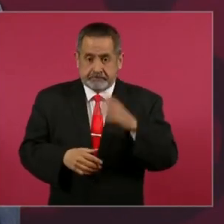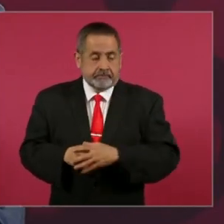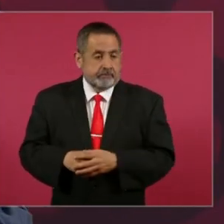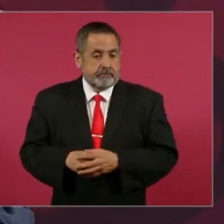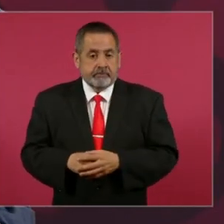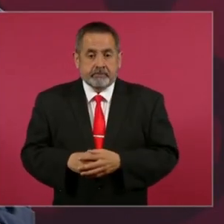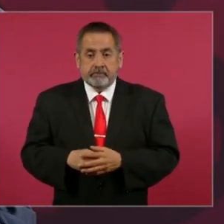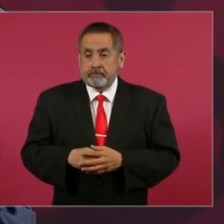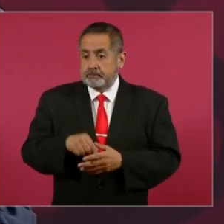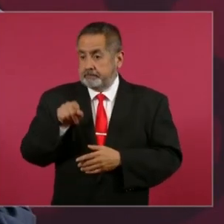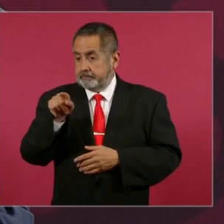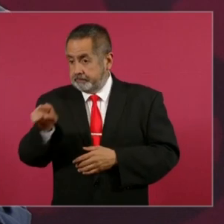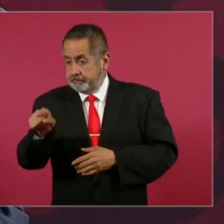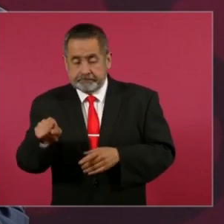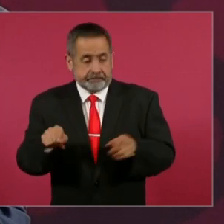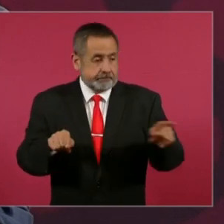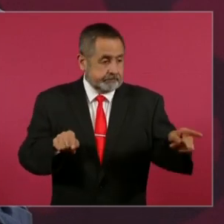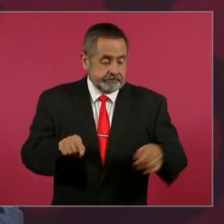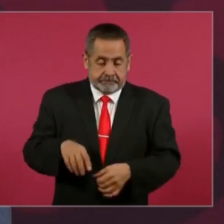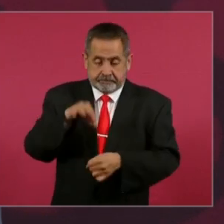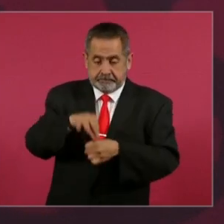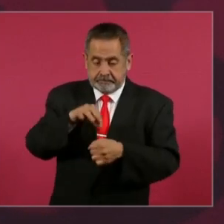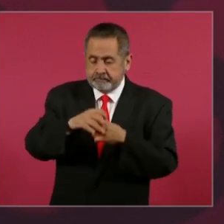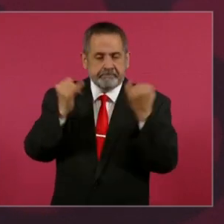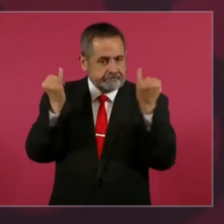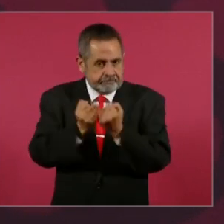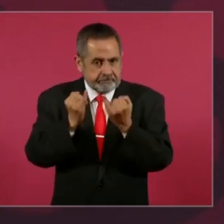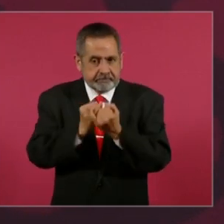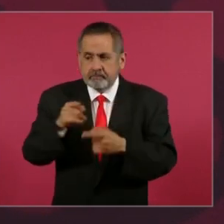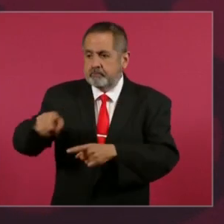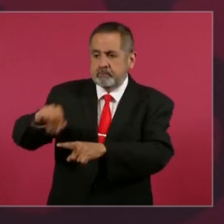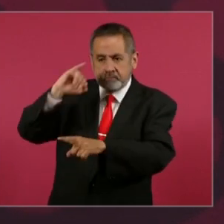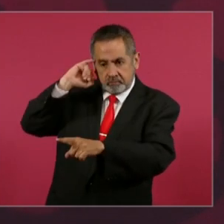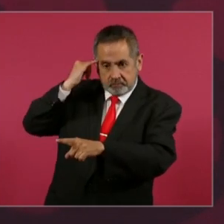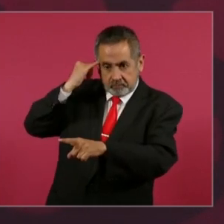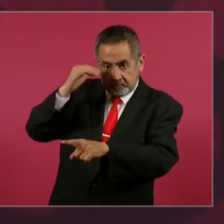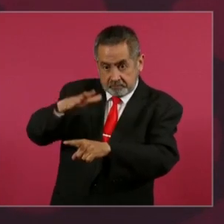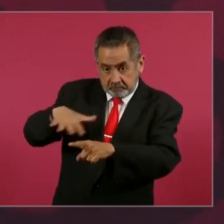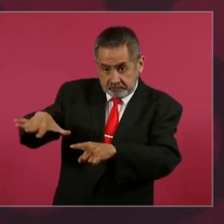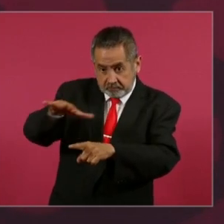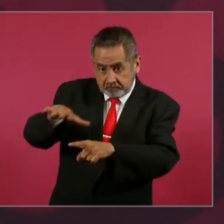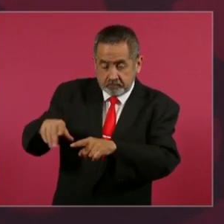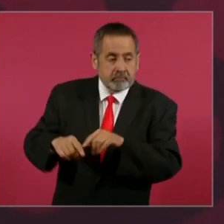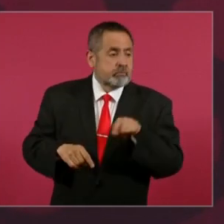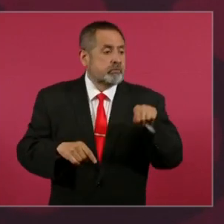voto de un campesino, de un obrero,